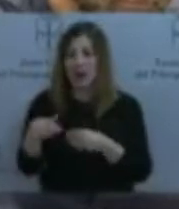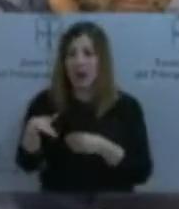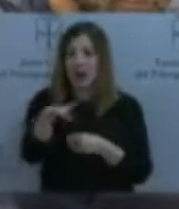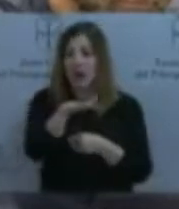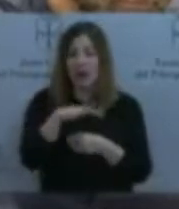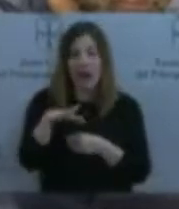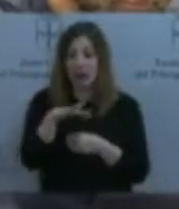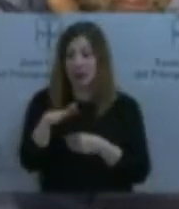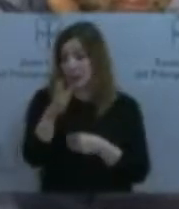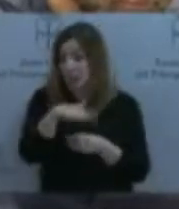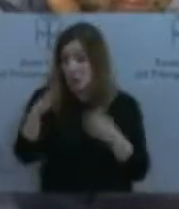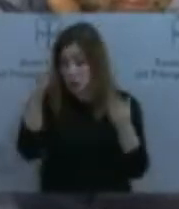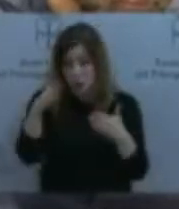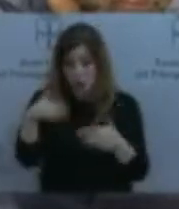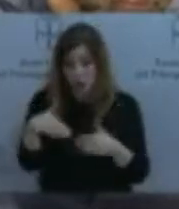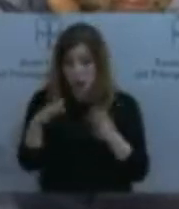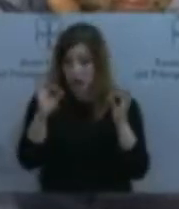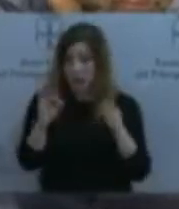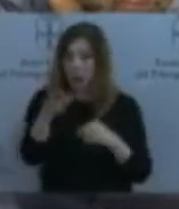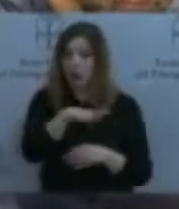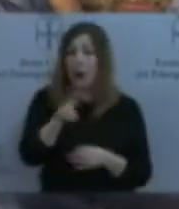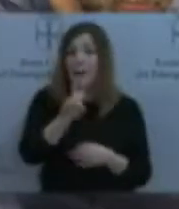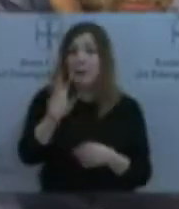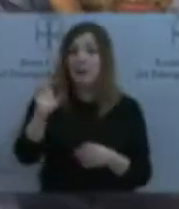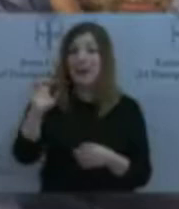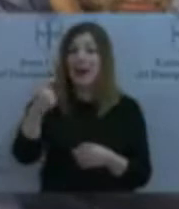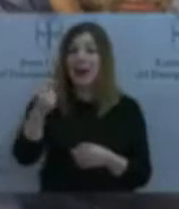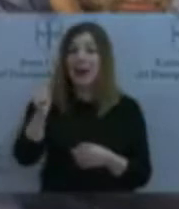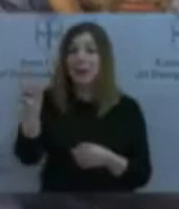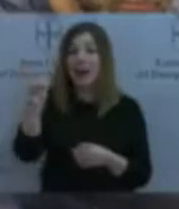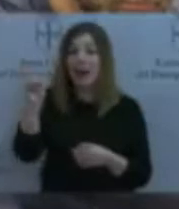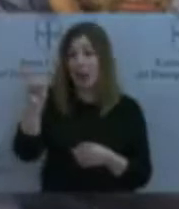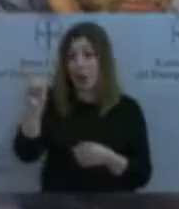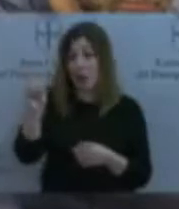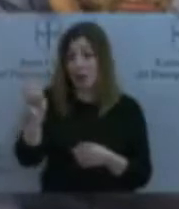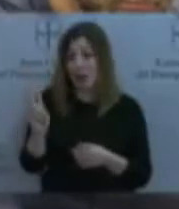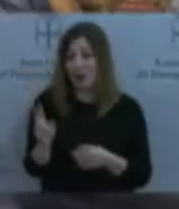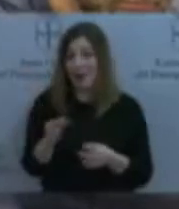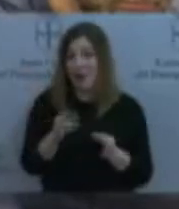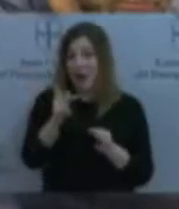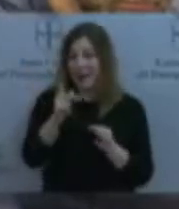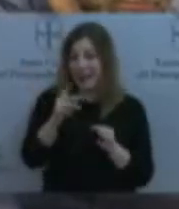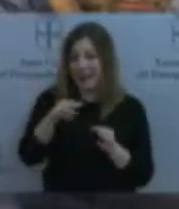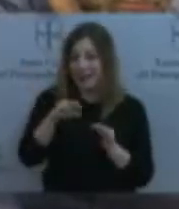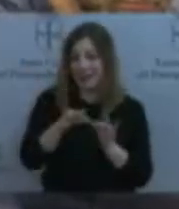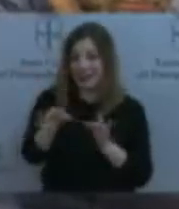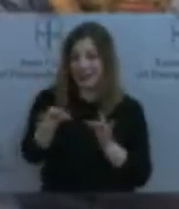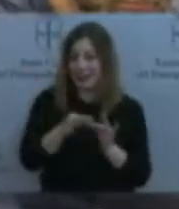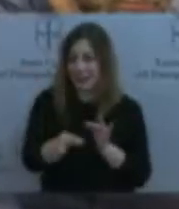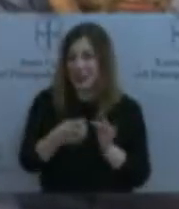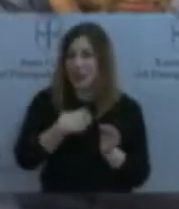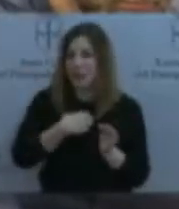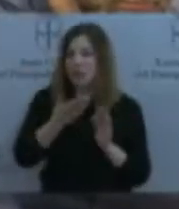Vegadeo, a unos cuantos kilómetros, no podríamos hablar exactamente de la zona, pero